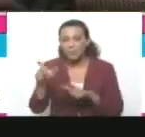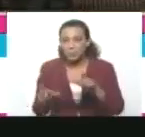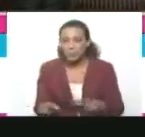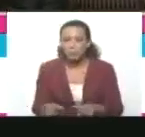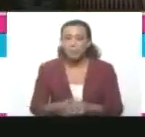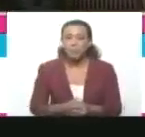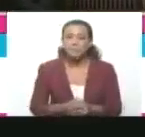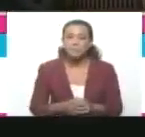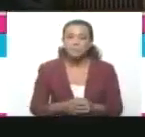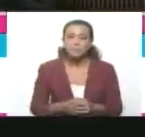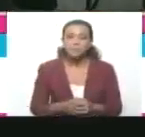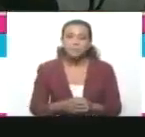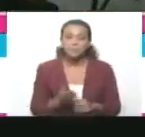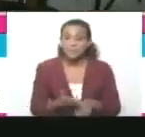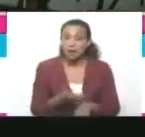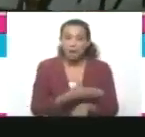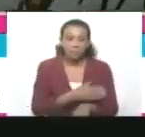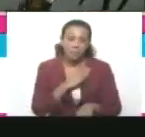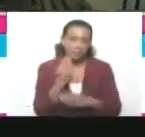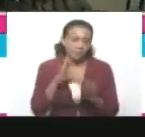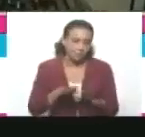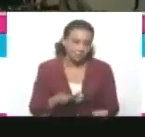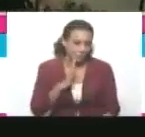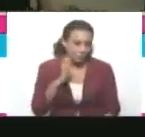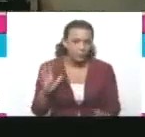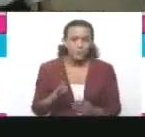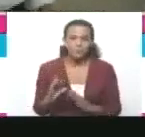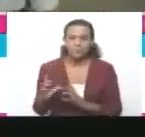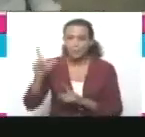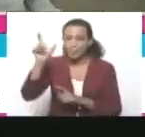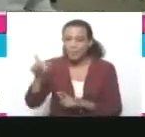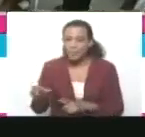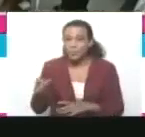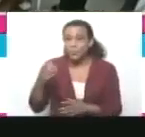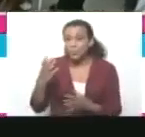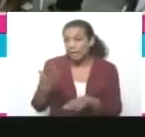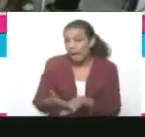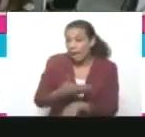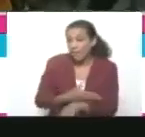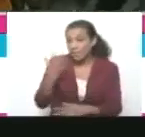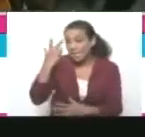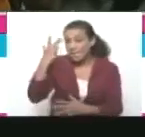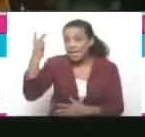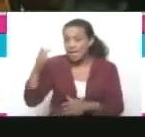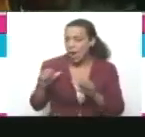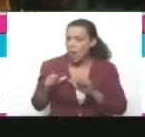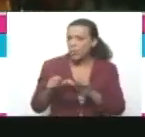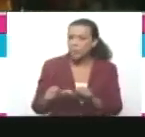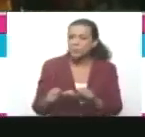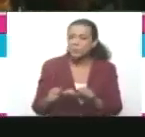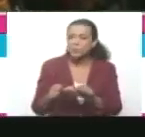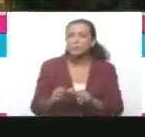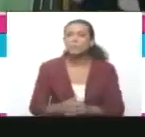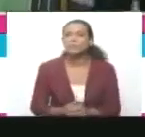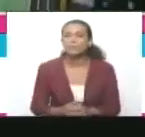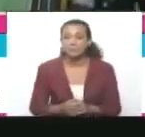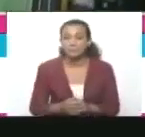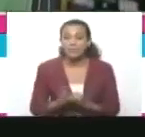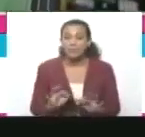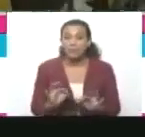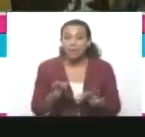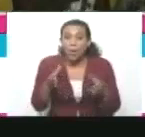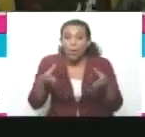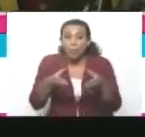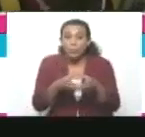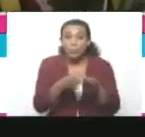Abreu, del mundo, que sembró esta idea y que debe continuar. La verdadera